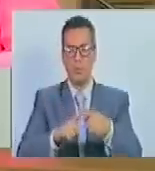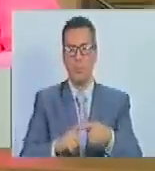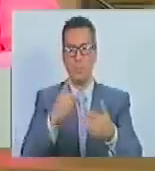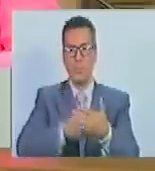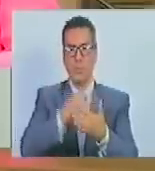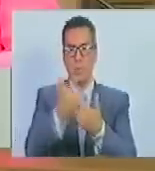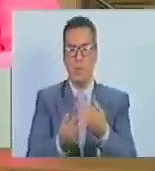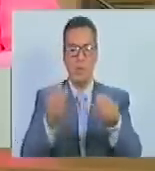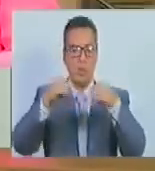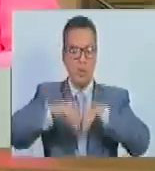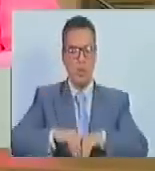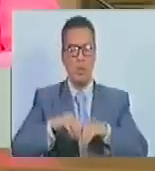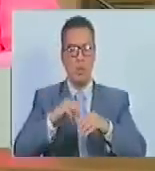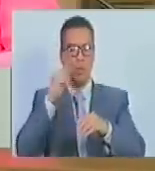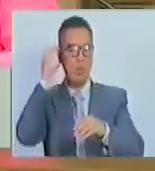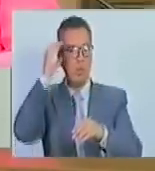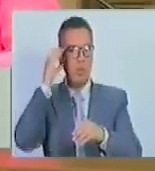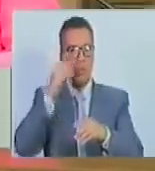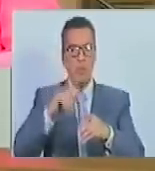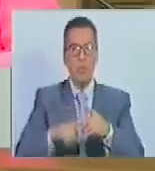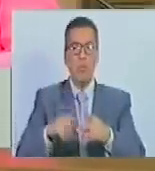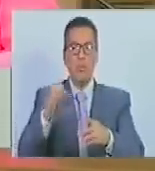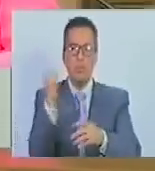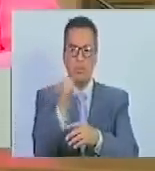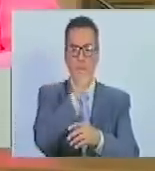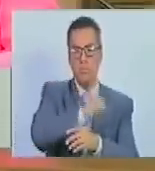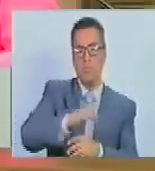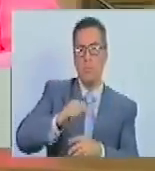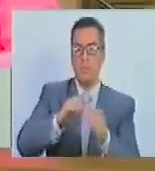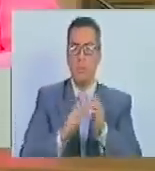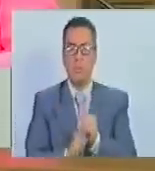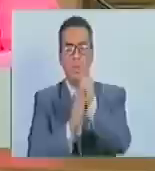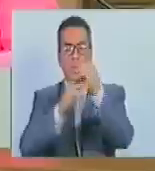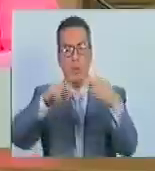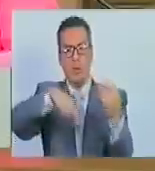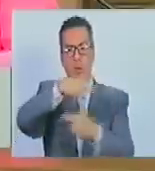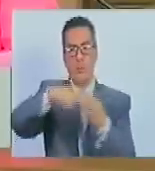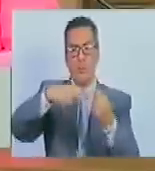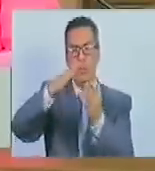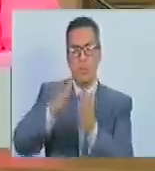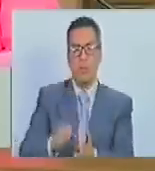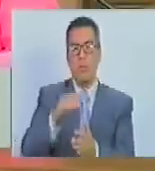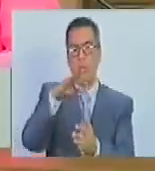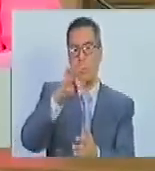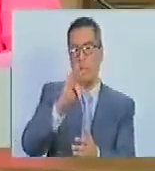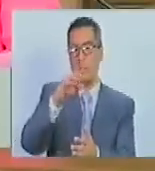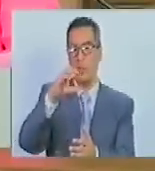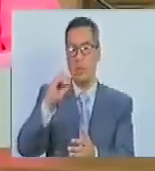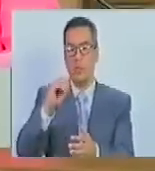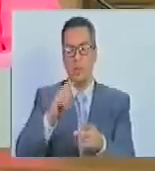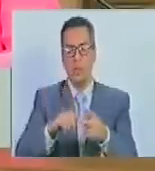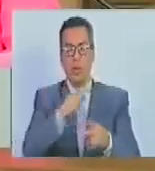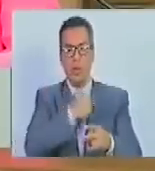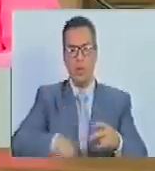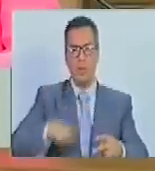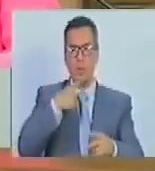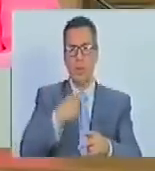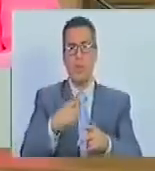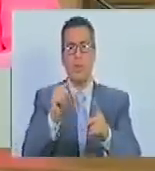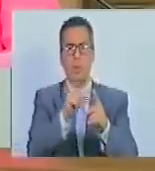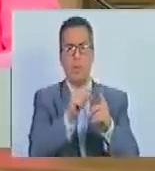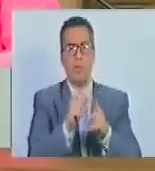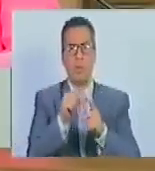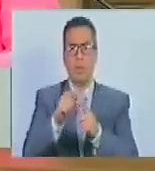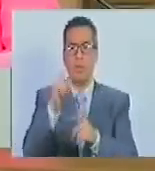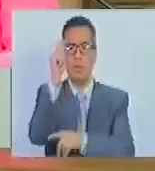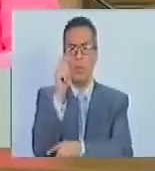proyecto de acuerdo en conmemoración al cruel asesinato contra el líder revolucionario Fabricio Ojeda. El presidente otorgó el derecho de